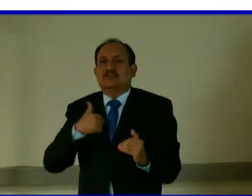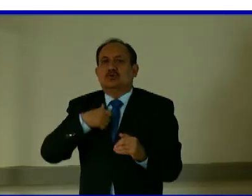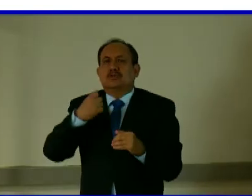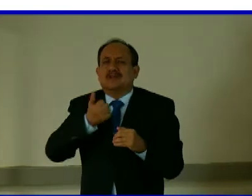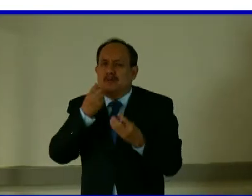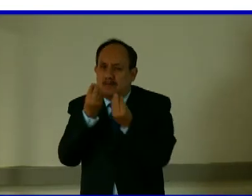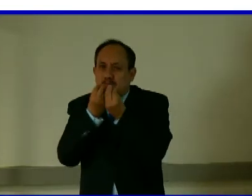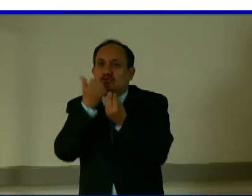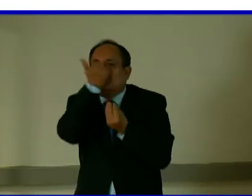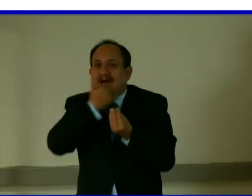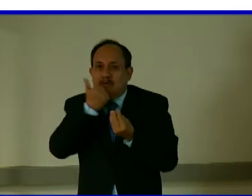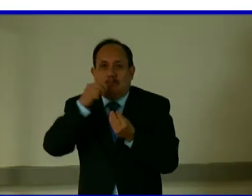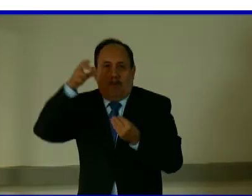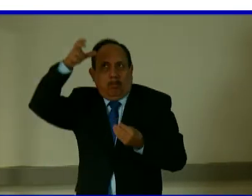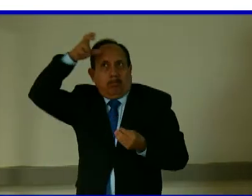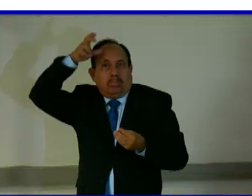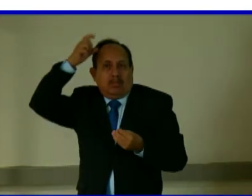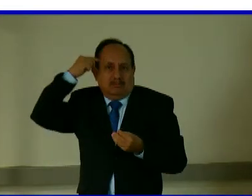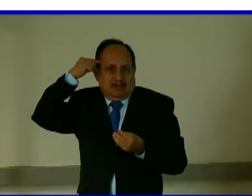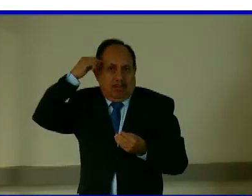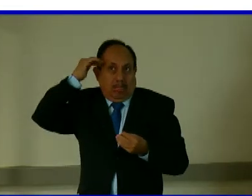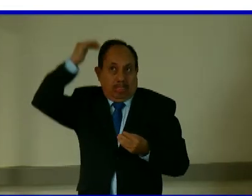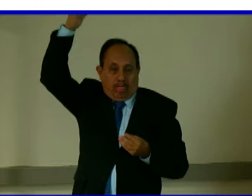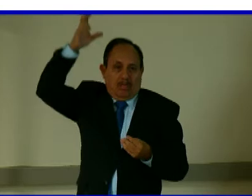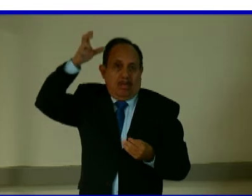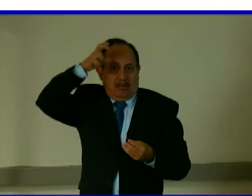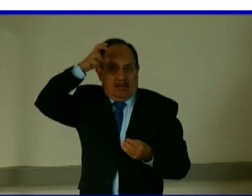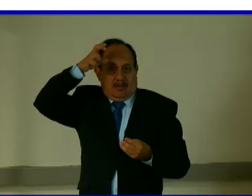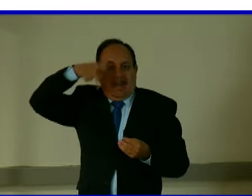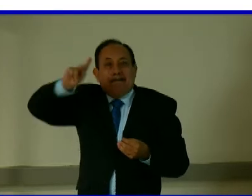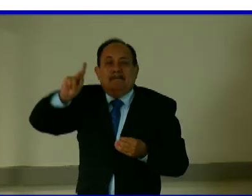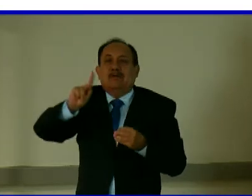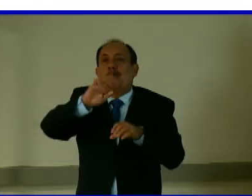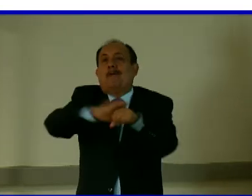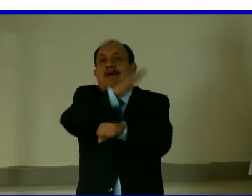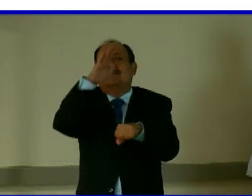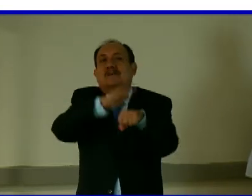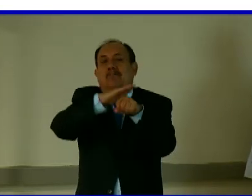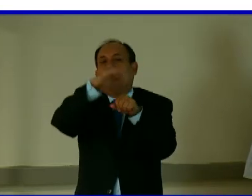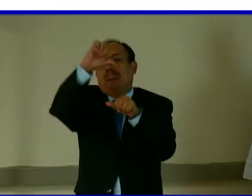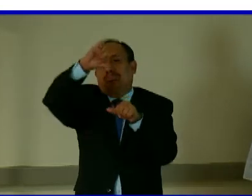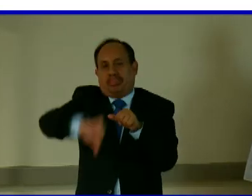estudiantes con cocientes de inteligencia por las nubes, que son los peores estudiantes del mundo.